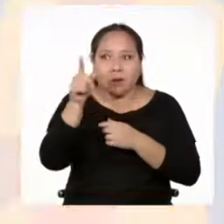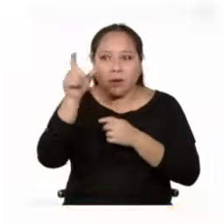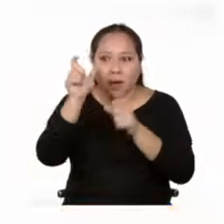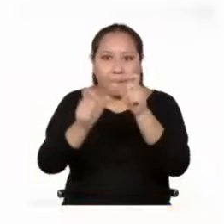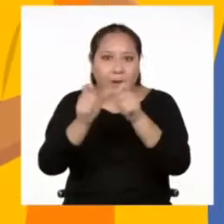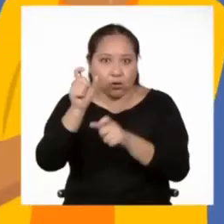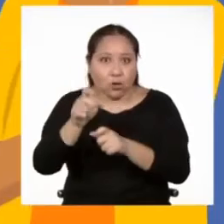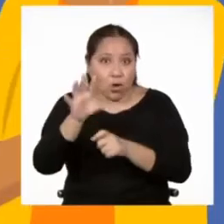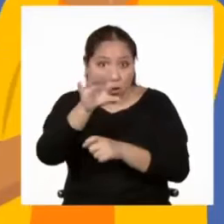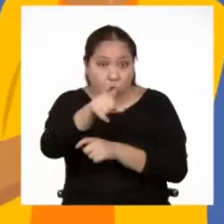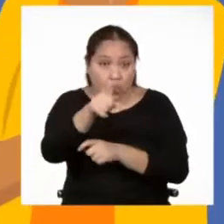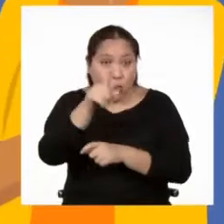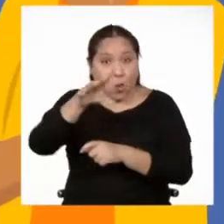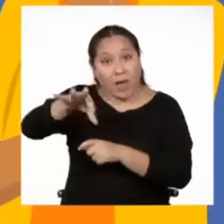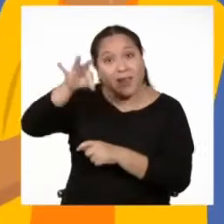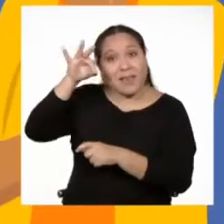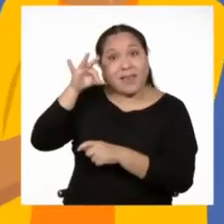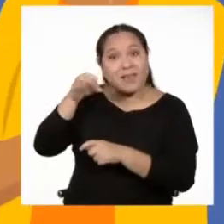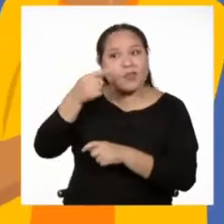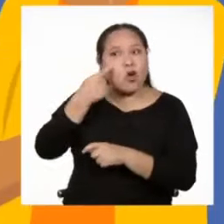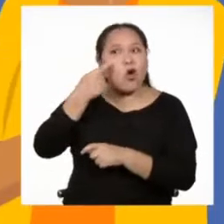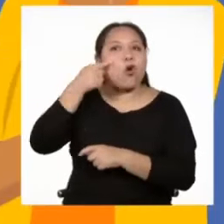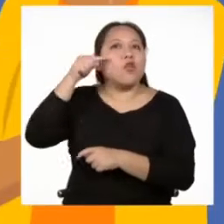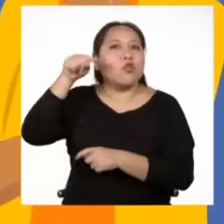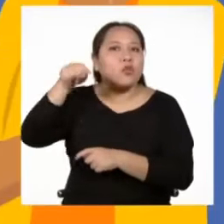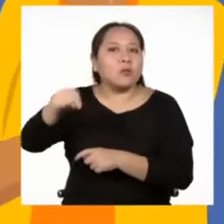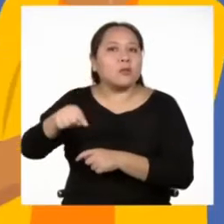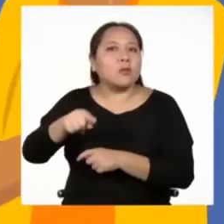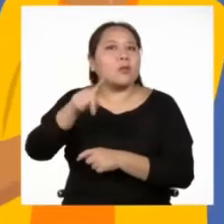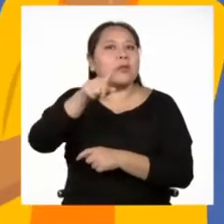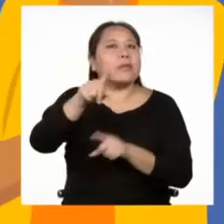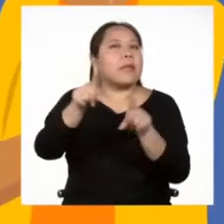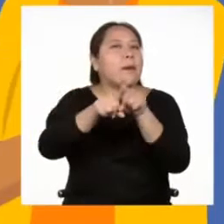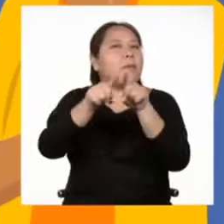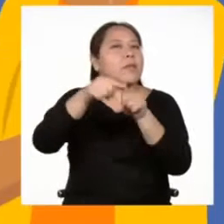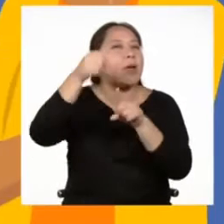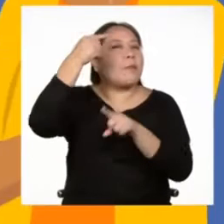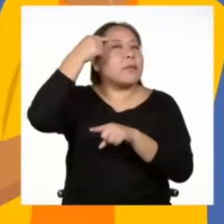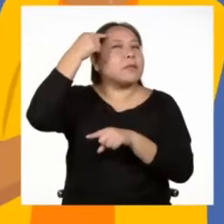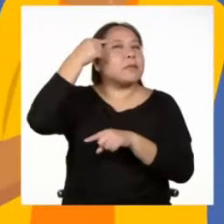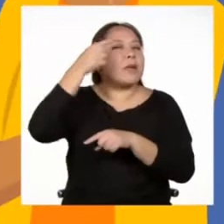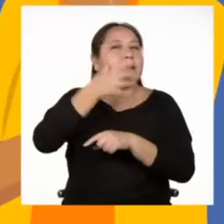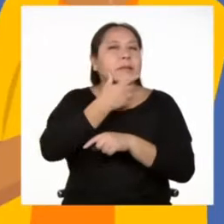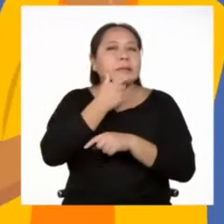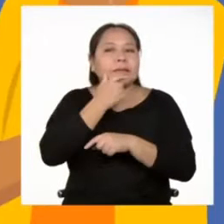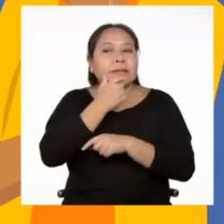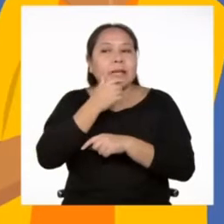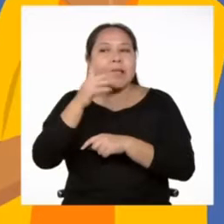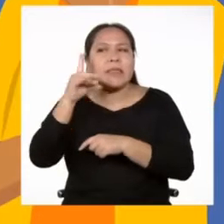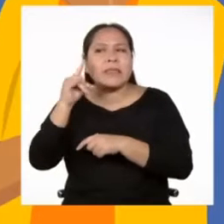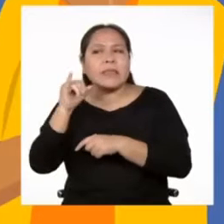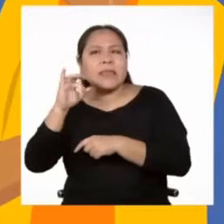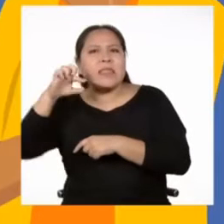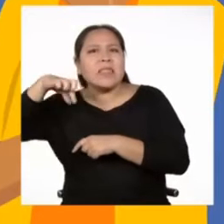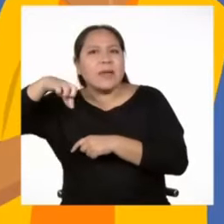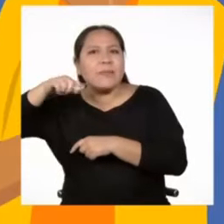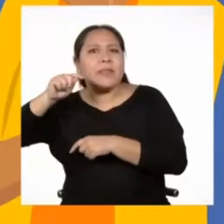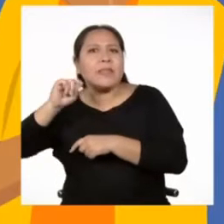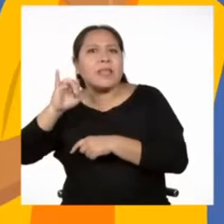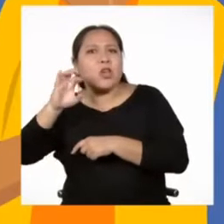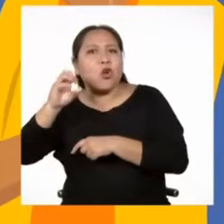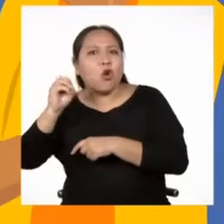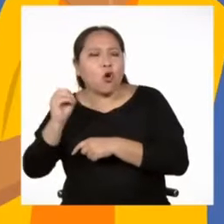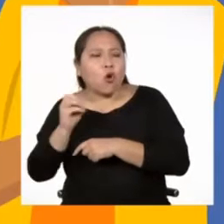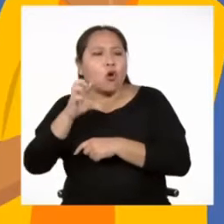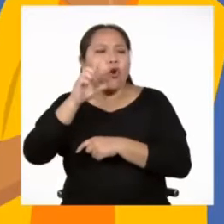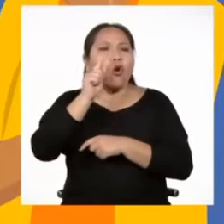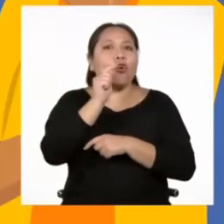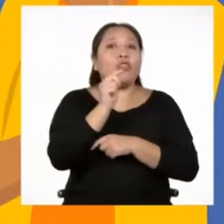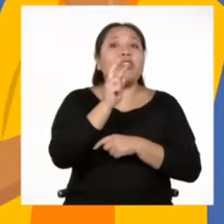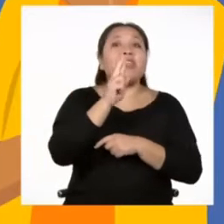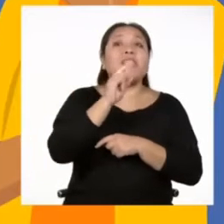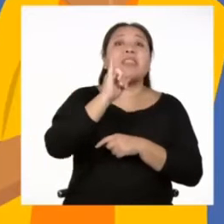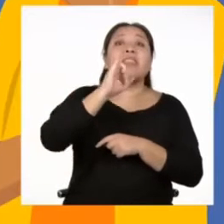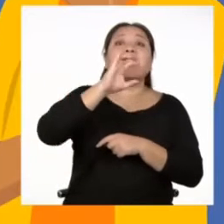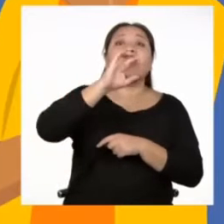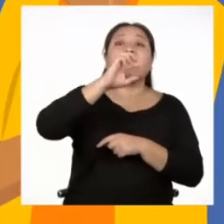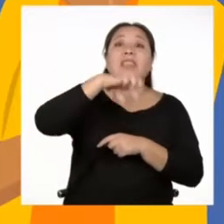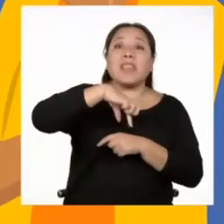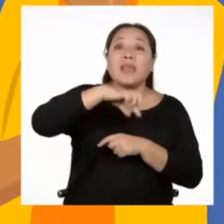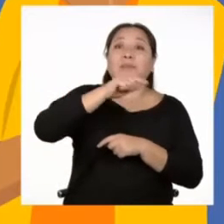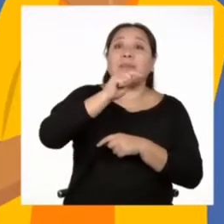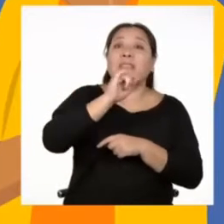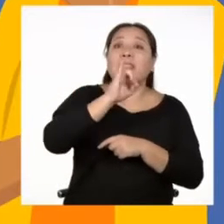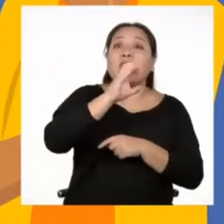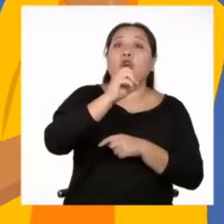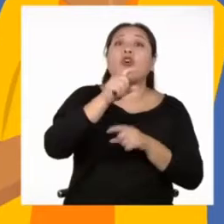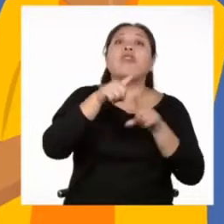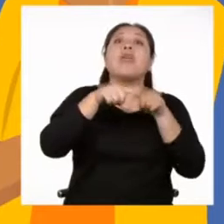bien. Además, tienes que pensar en si harás un díptico o tríptico, ello dependerá de la cantidad de información que